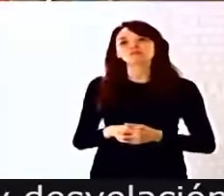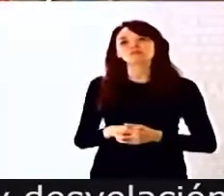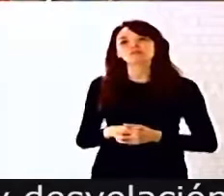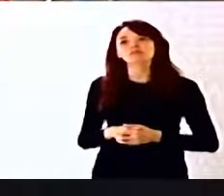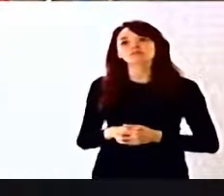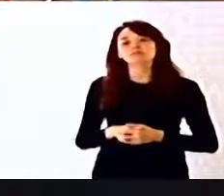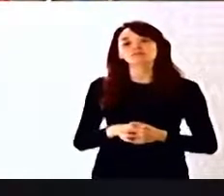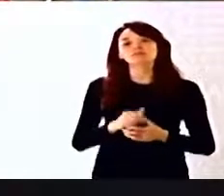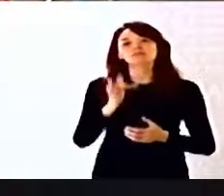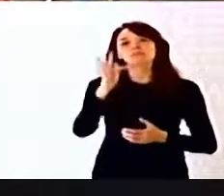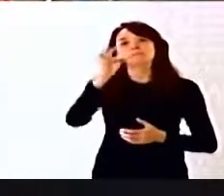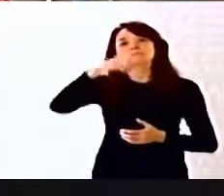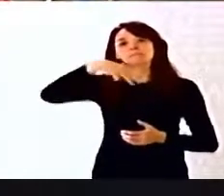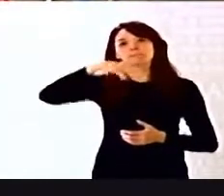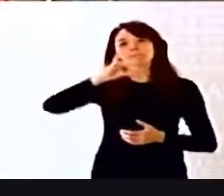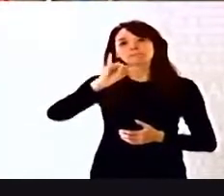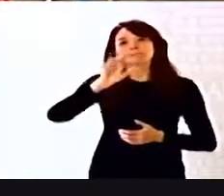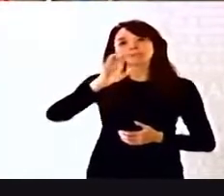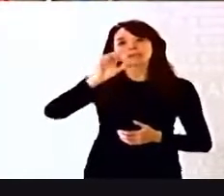Miriam Fernández, del diario Hoy.